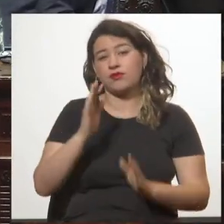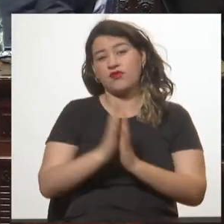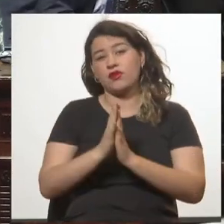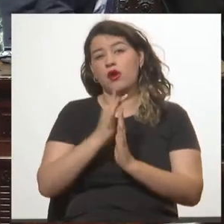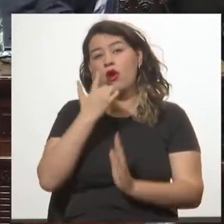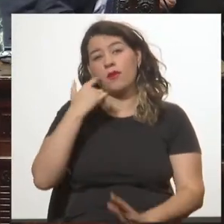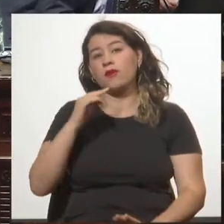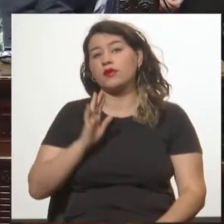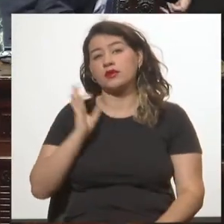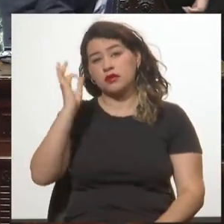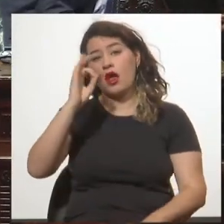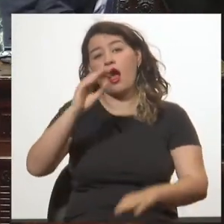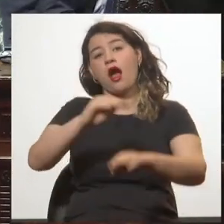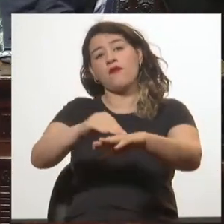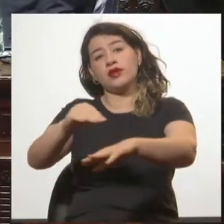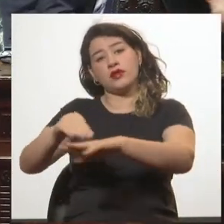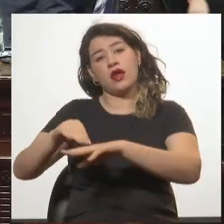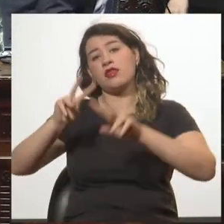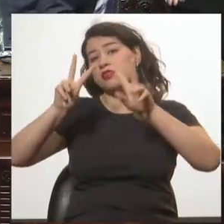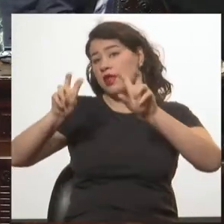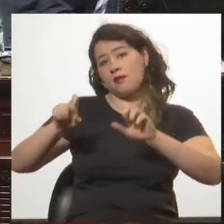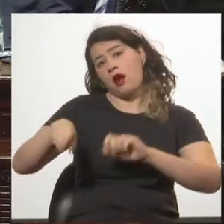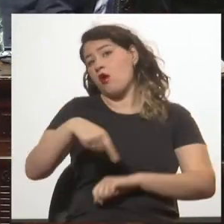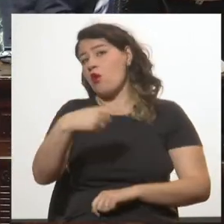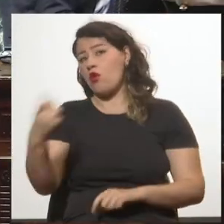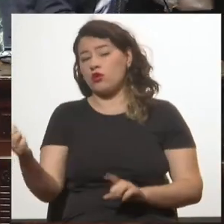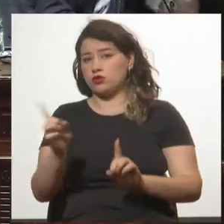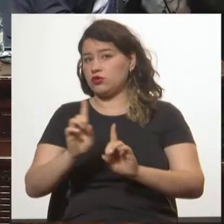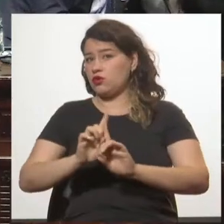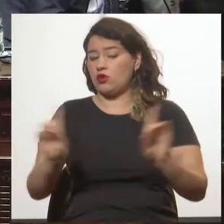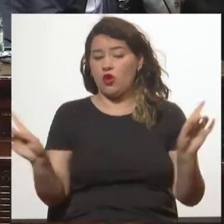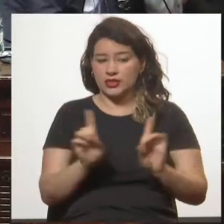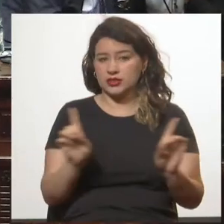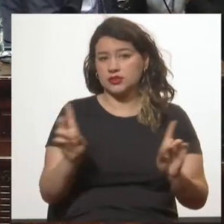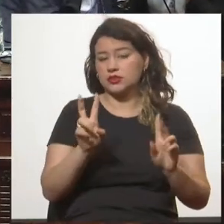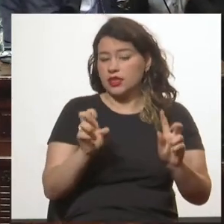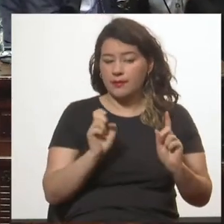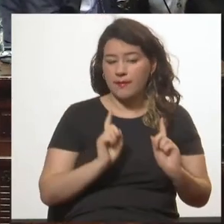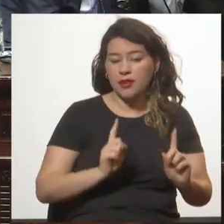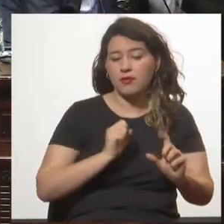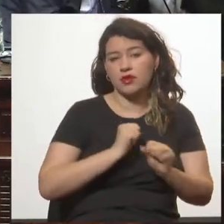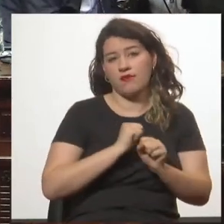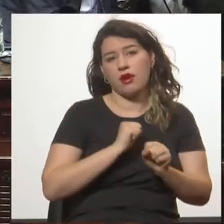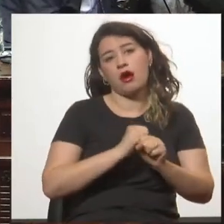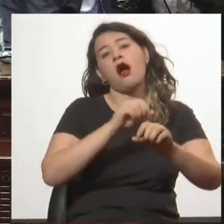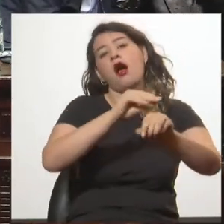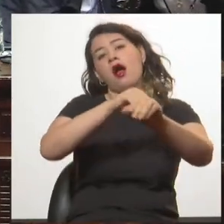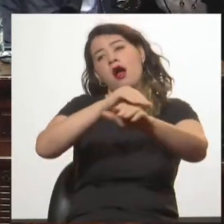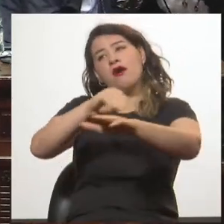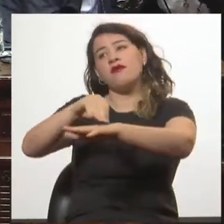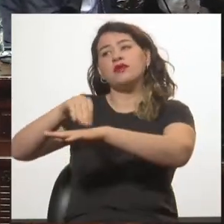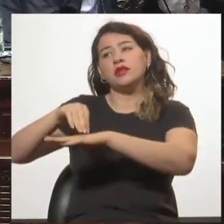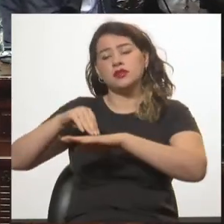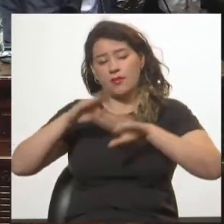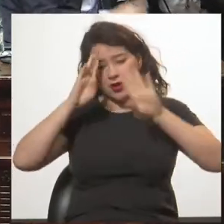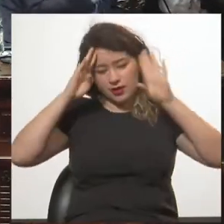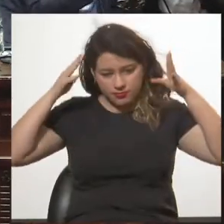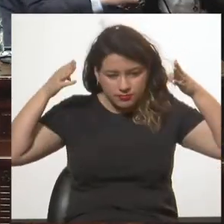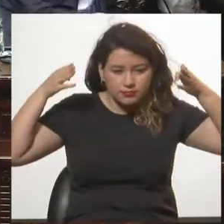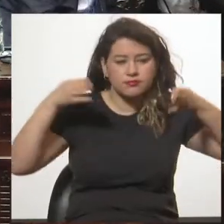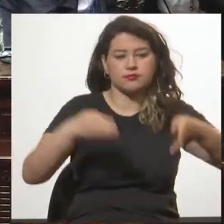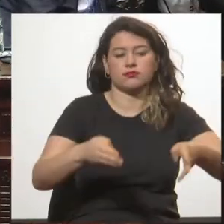señoras senadoras serán advertidos que están fuera de tema y volveremos a encauzar el eje